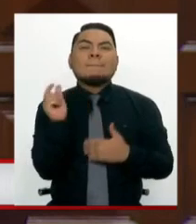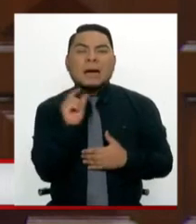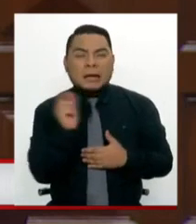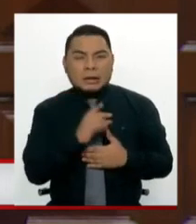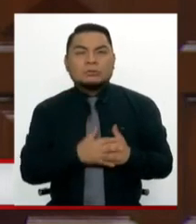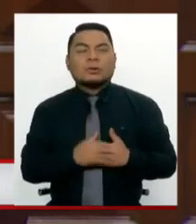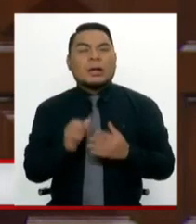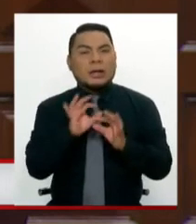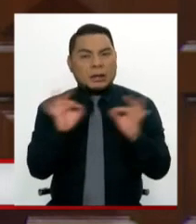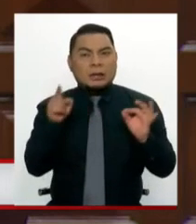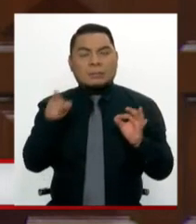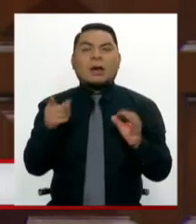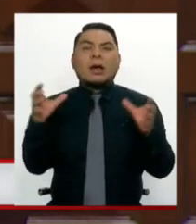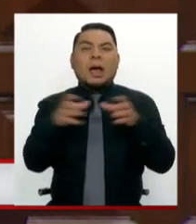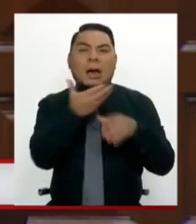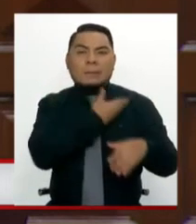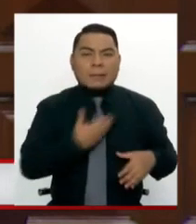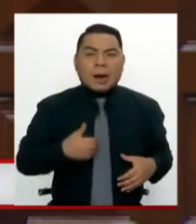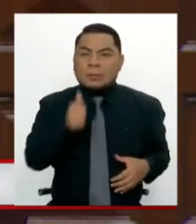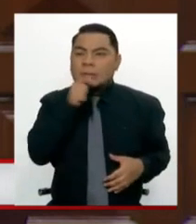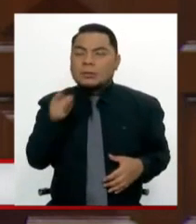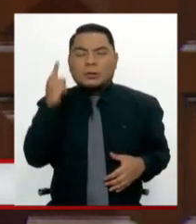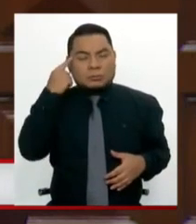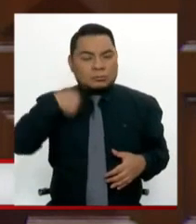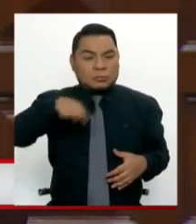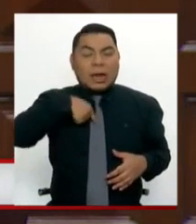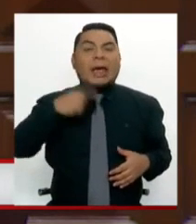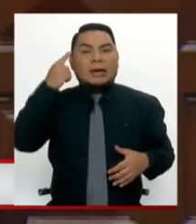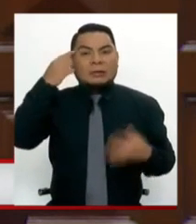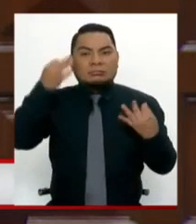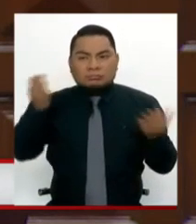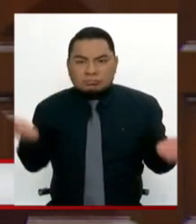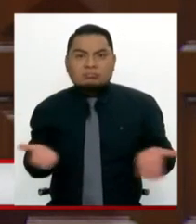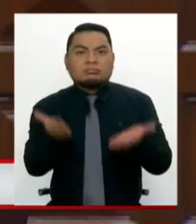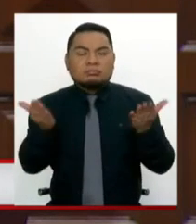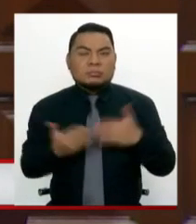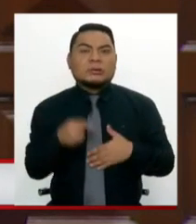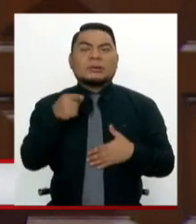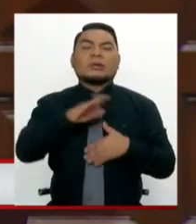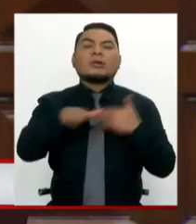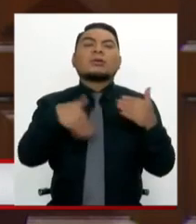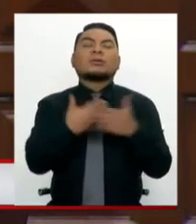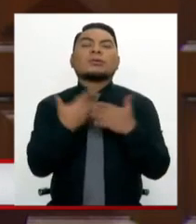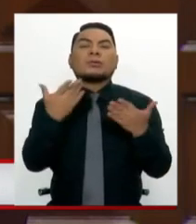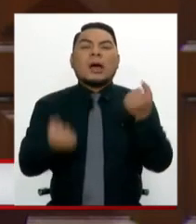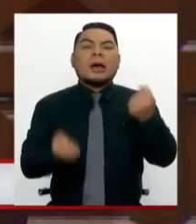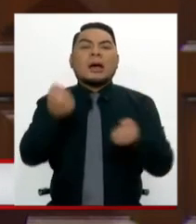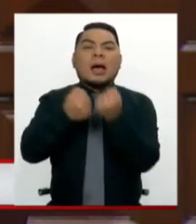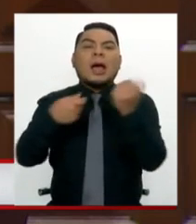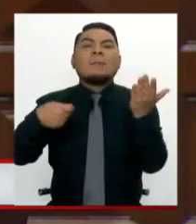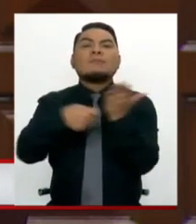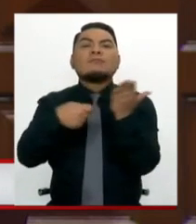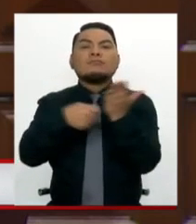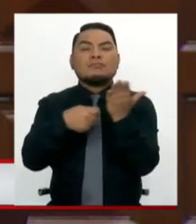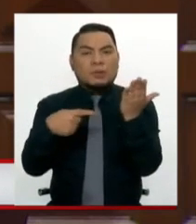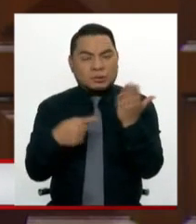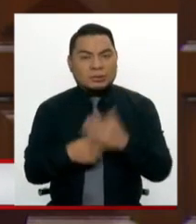para el sector público y privado, impulsará de manera decidida la electromovilidad. Con este